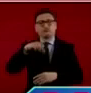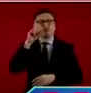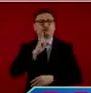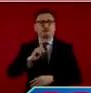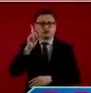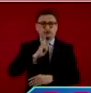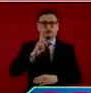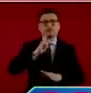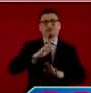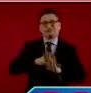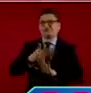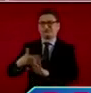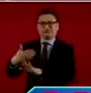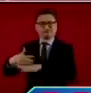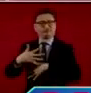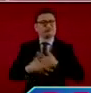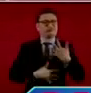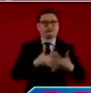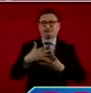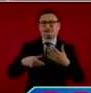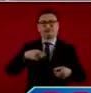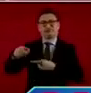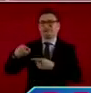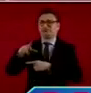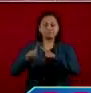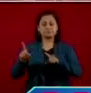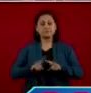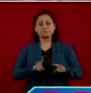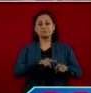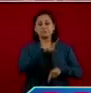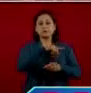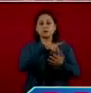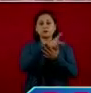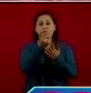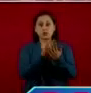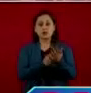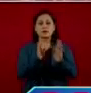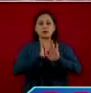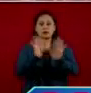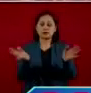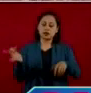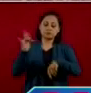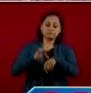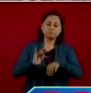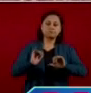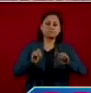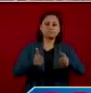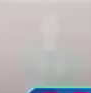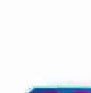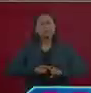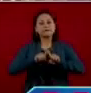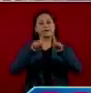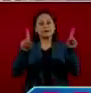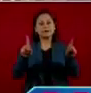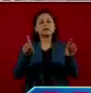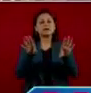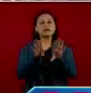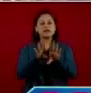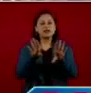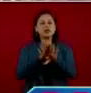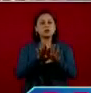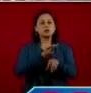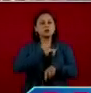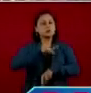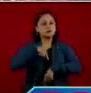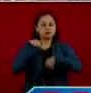mujeres en contra de la violencia. Esta es la gran diferencia que yo creo que tenemos. Estar con las mujeres,